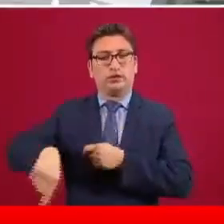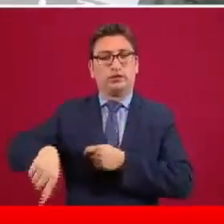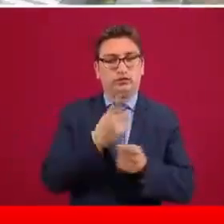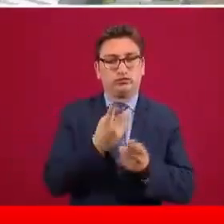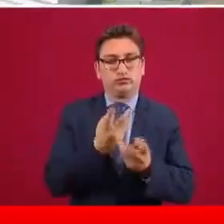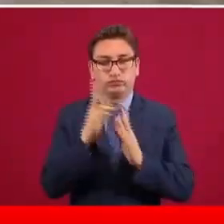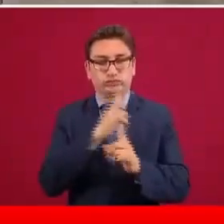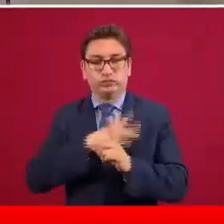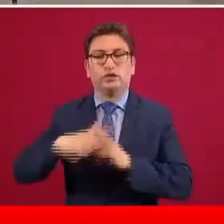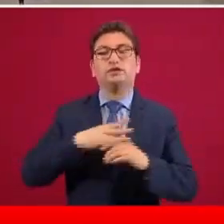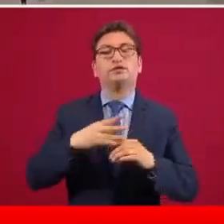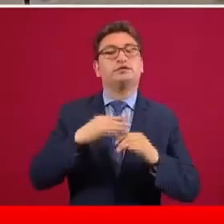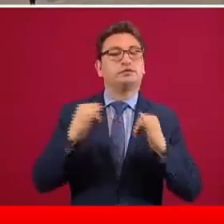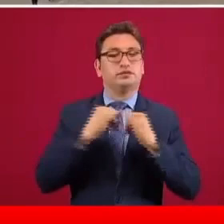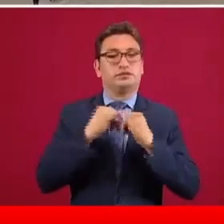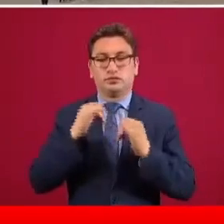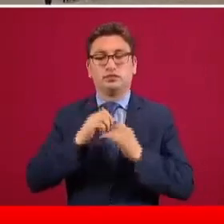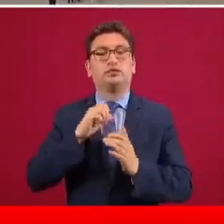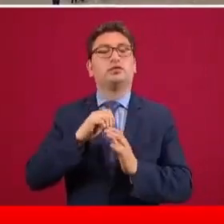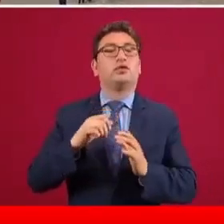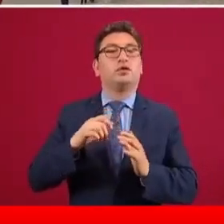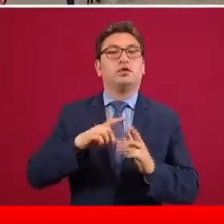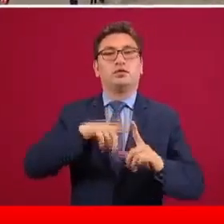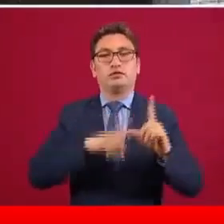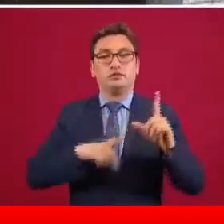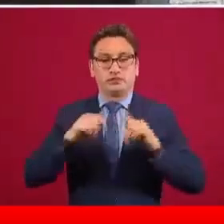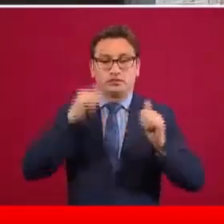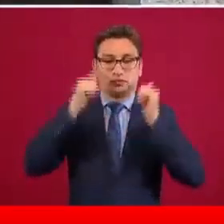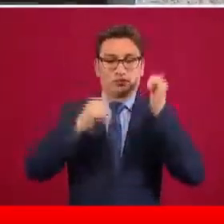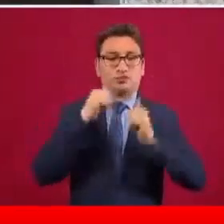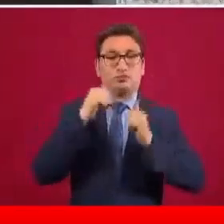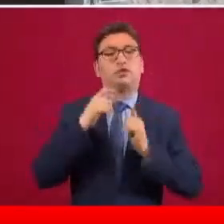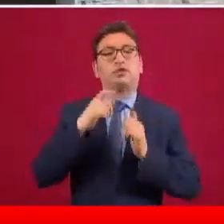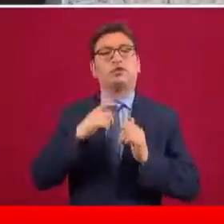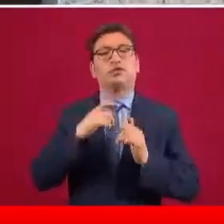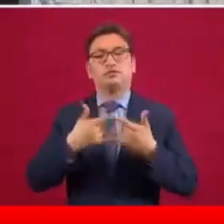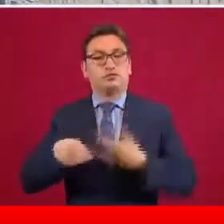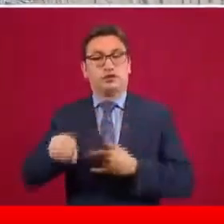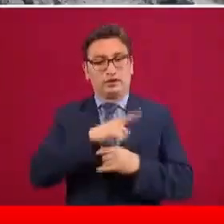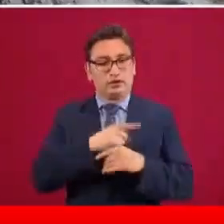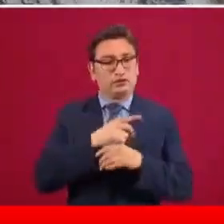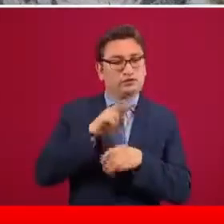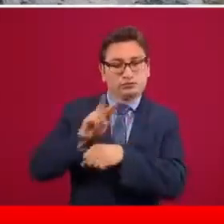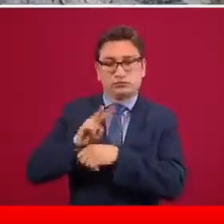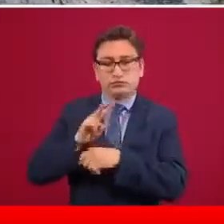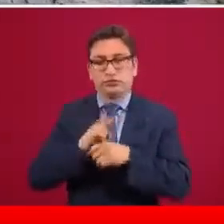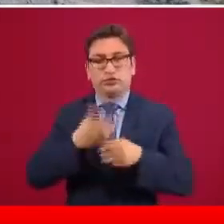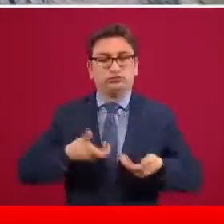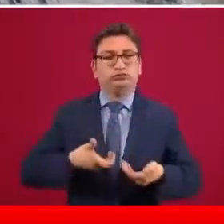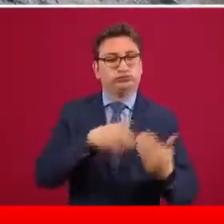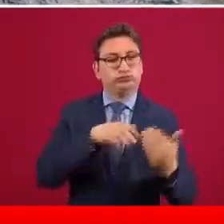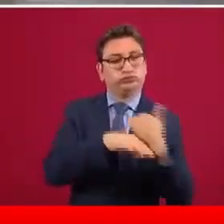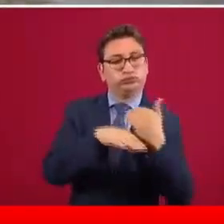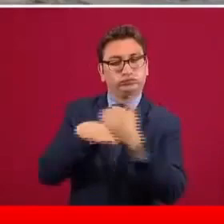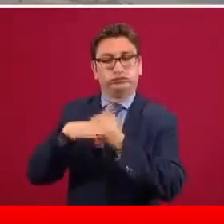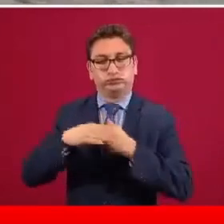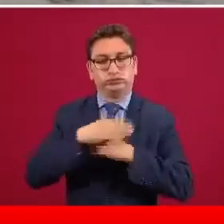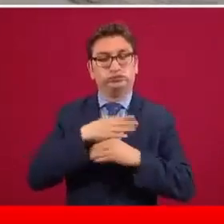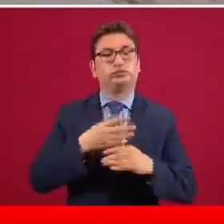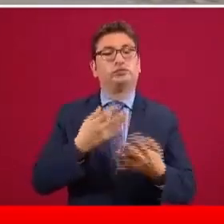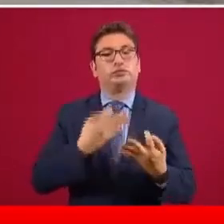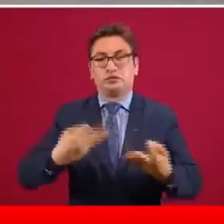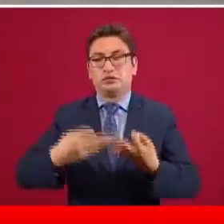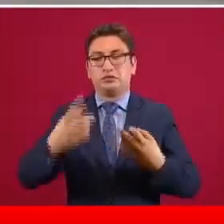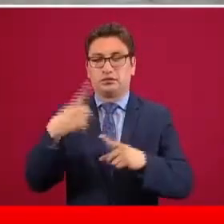y del Instituto Nacional de Antropología e Historia, la excavación de carriles y sustitución de terreno. Además, se continúa con